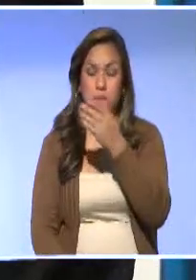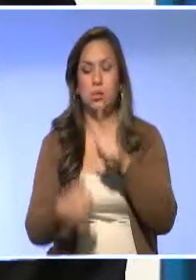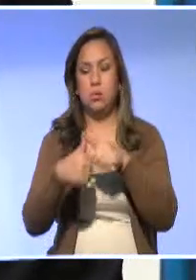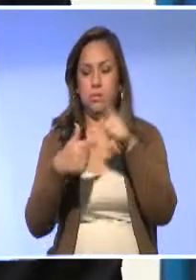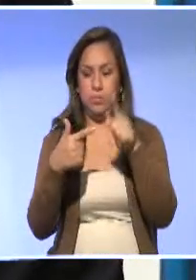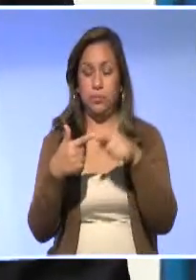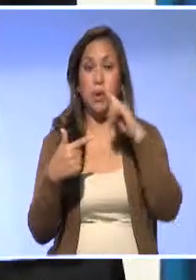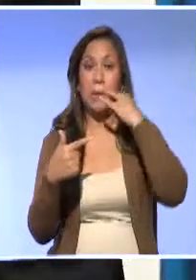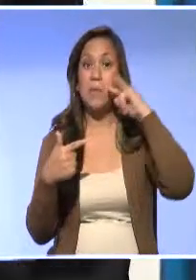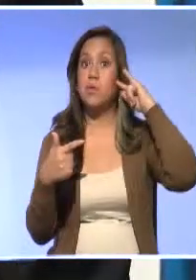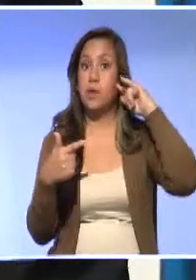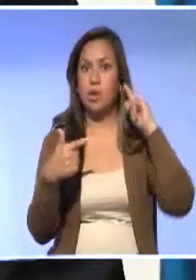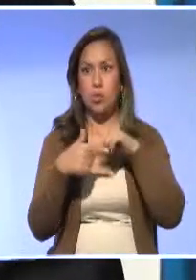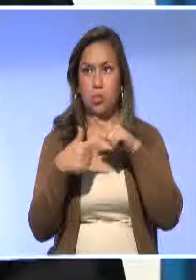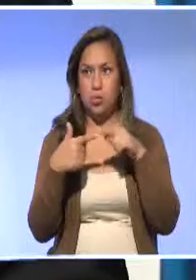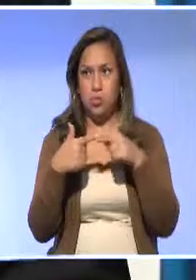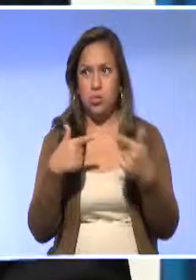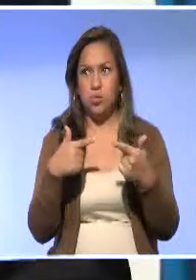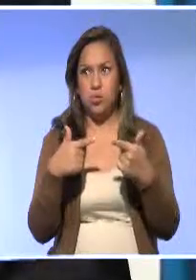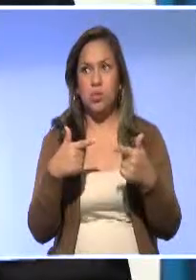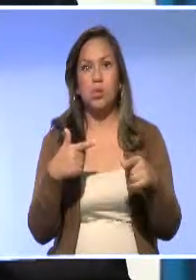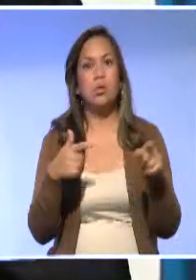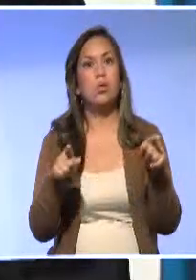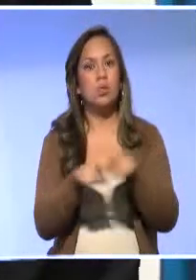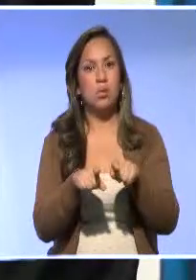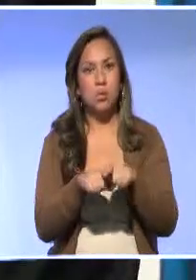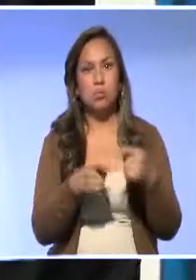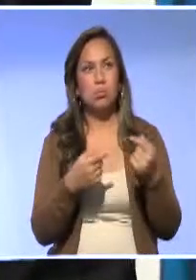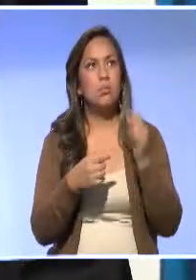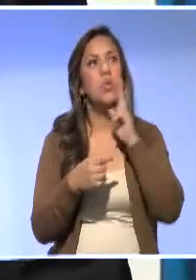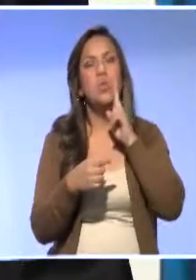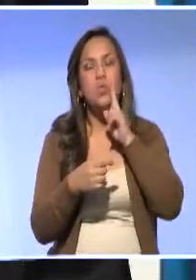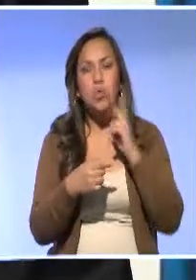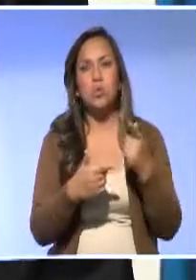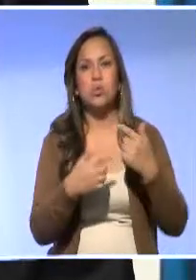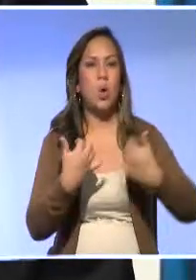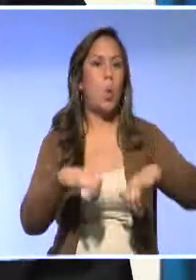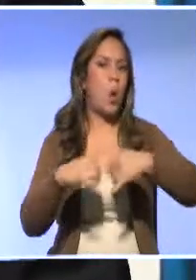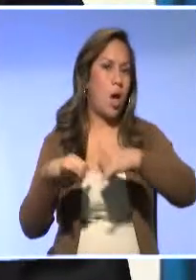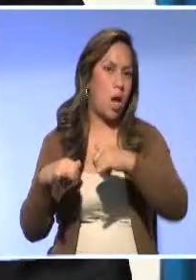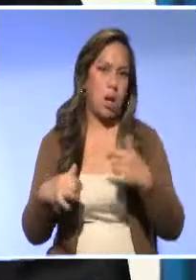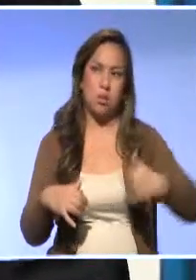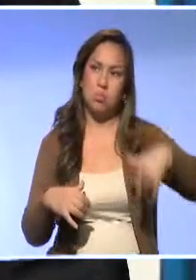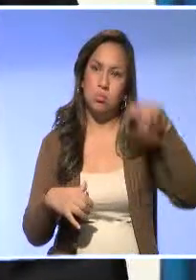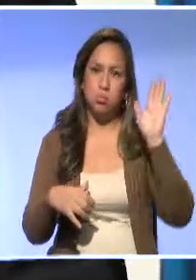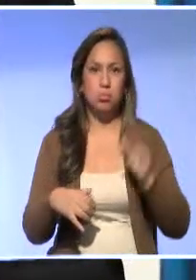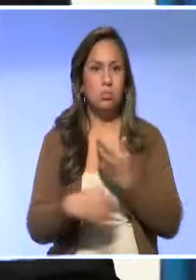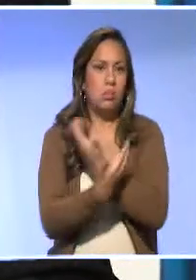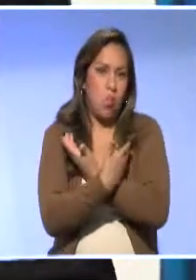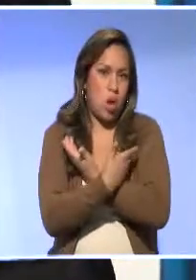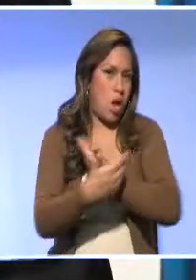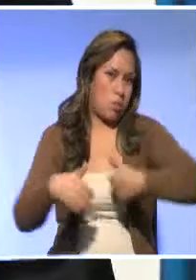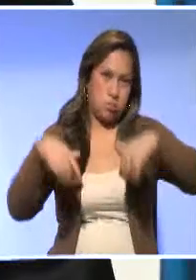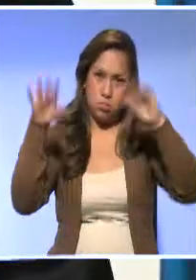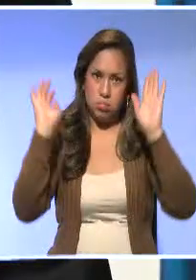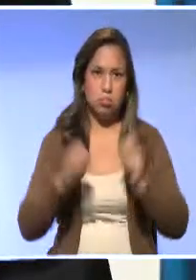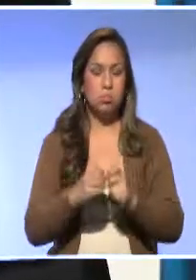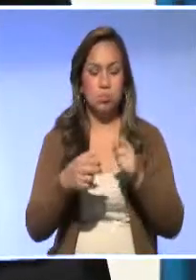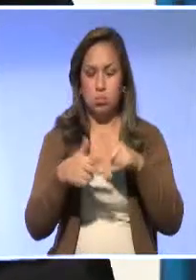los niños y los niños van de la mano con los confites los juguetes y después de ir priorizando otro tipo de cosas para dejar